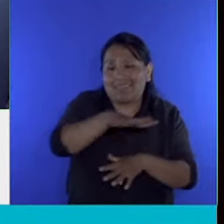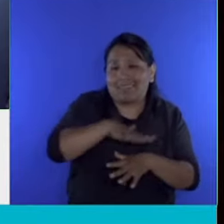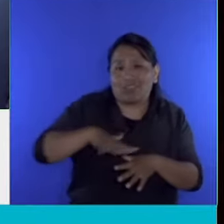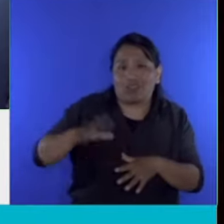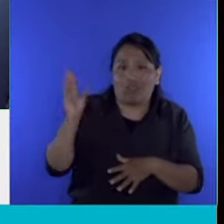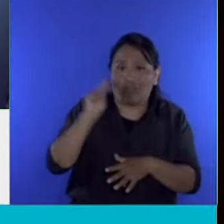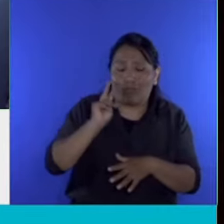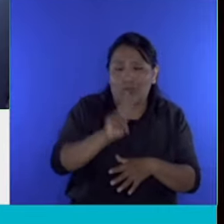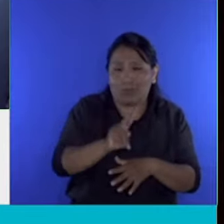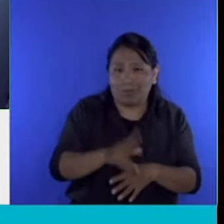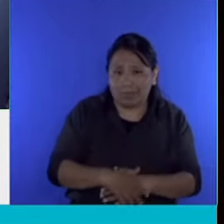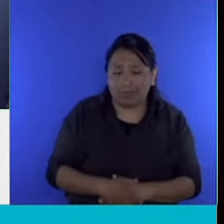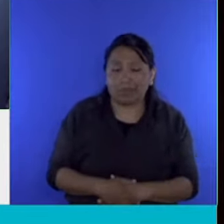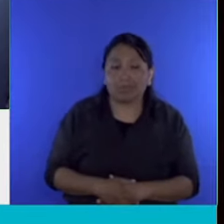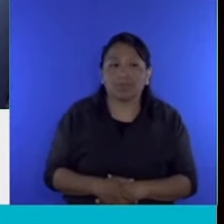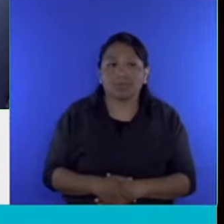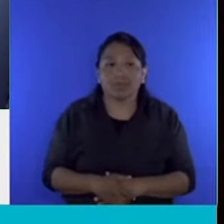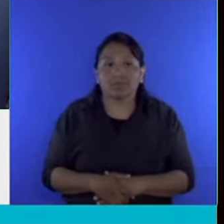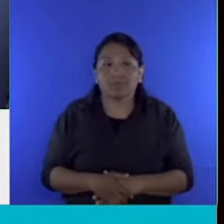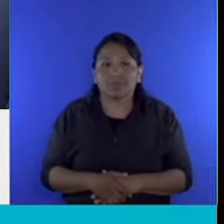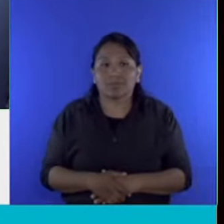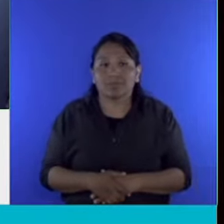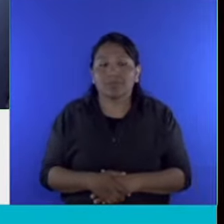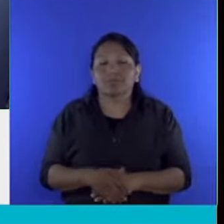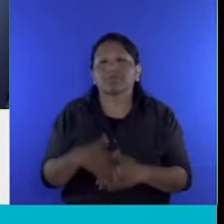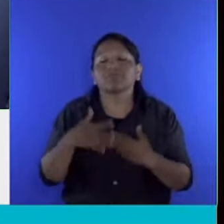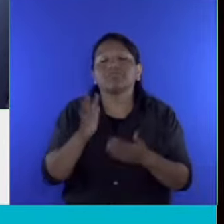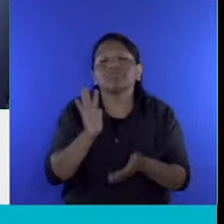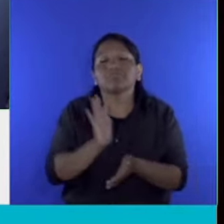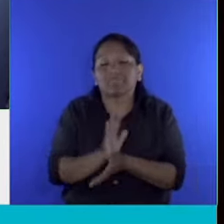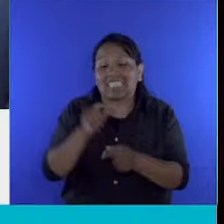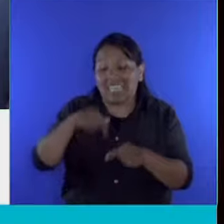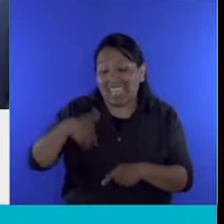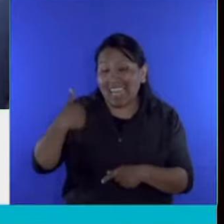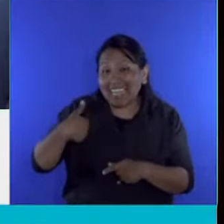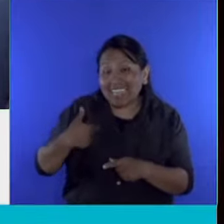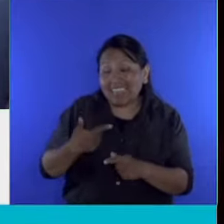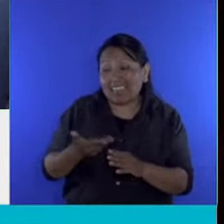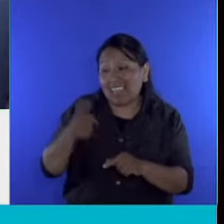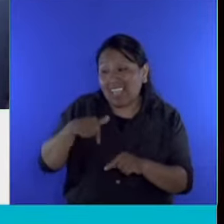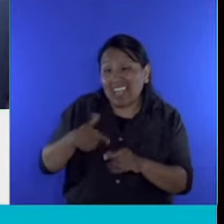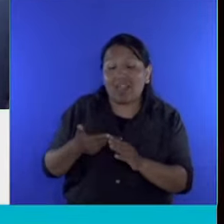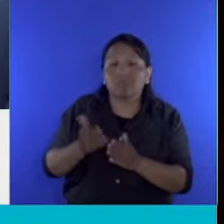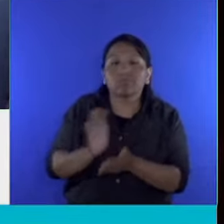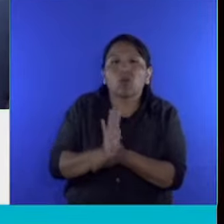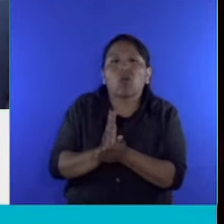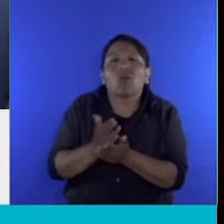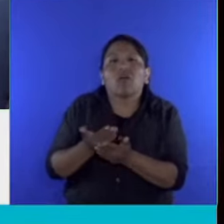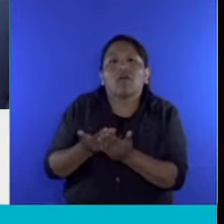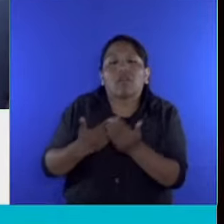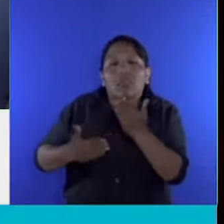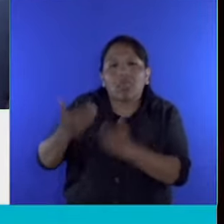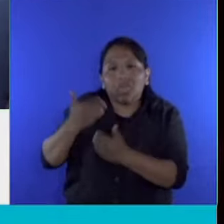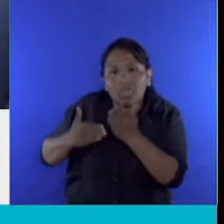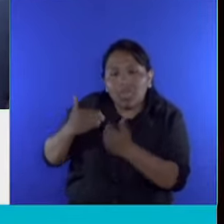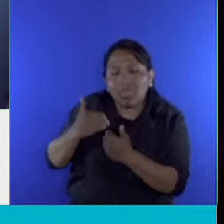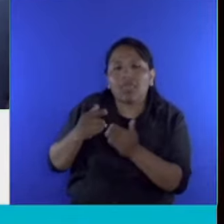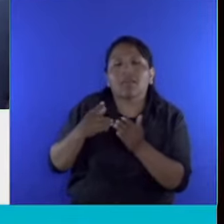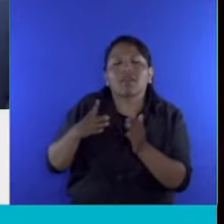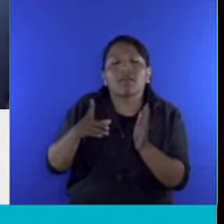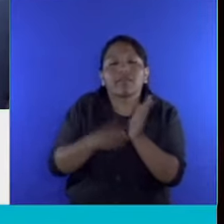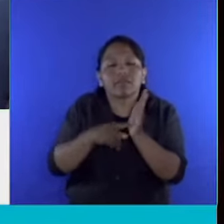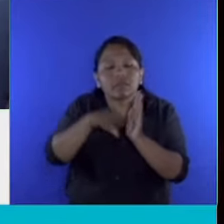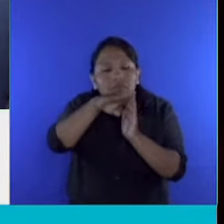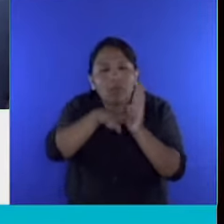de financiamiento es decir en nuestro país se estaba retrocediendo en materia de Marcos